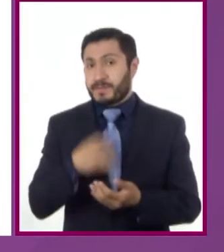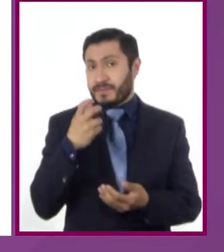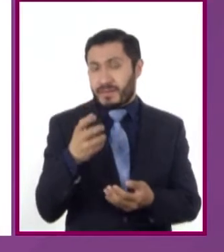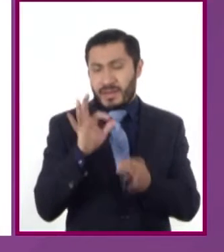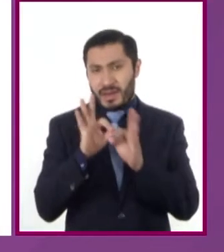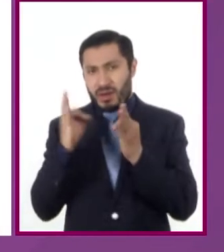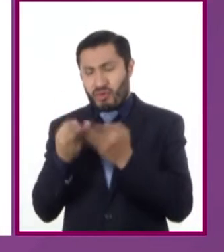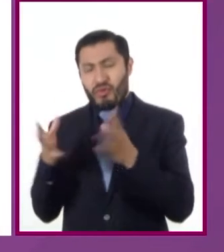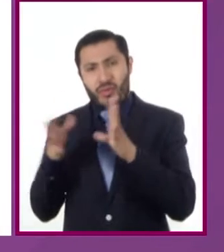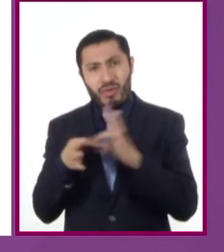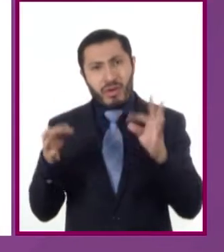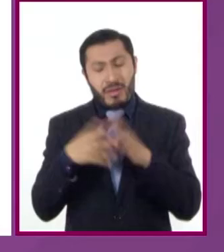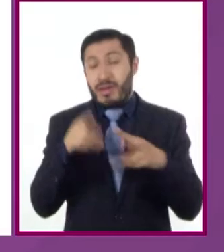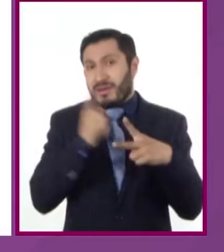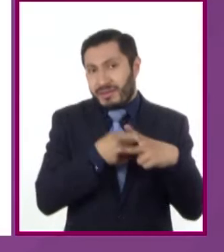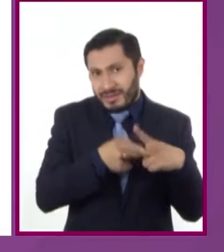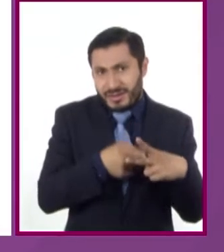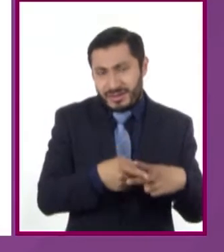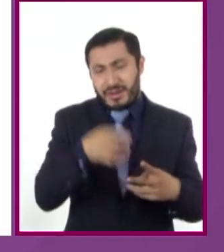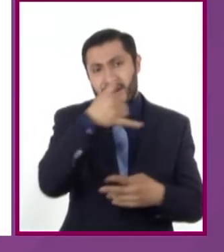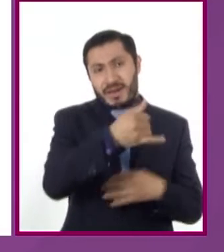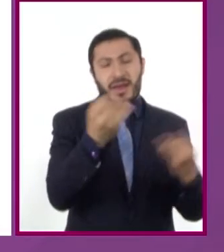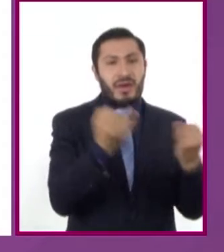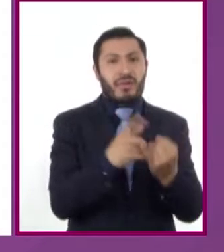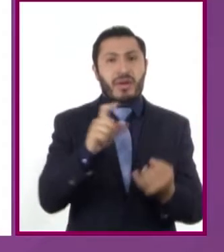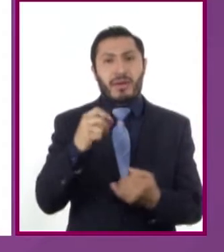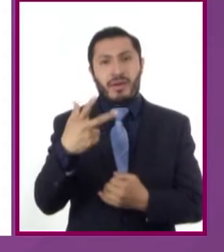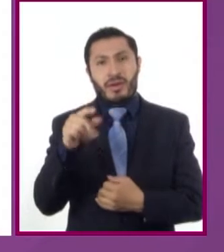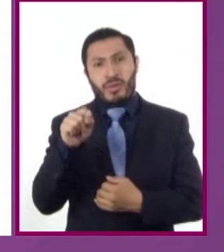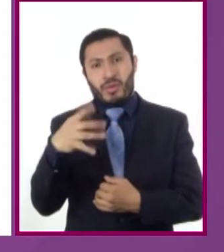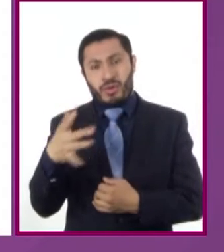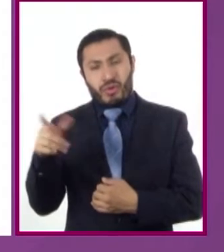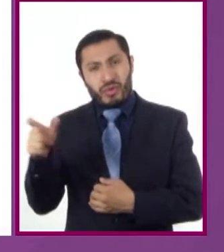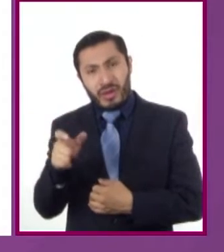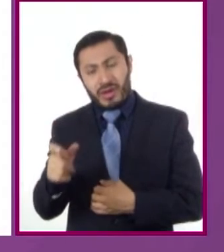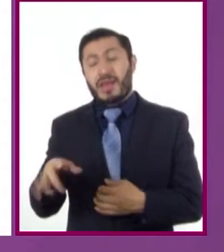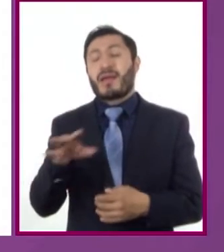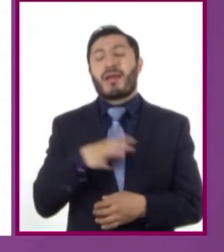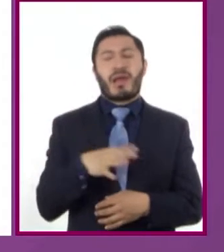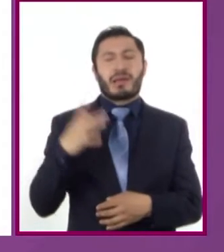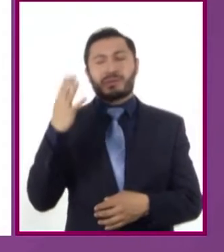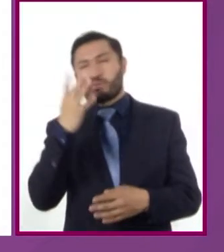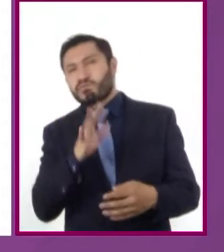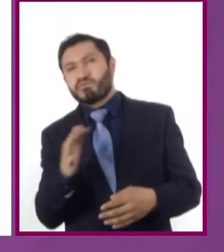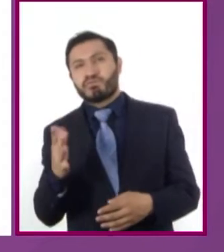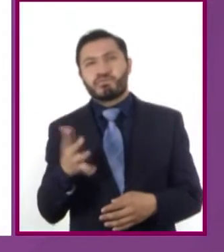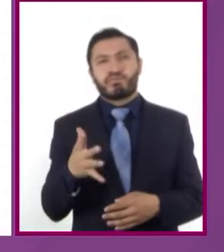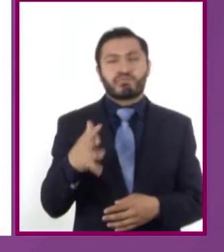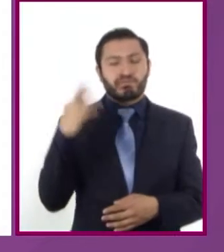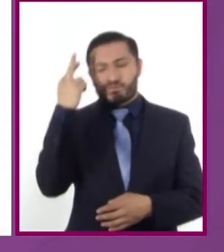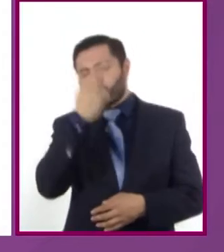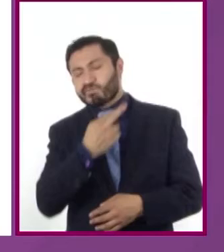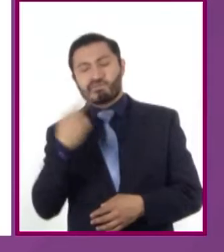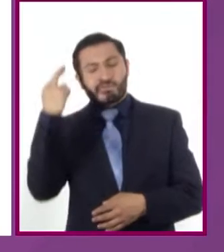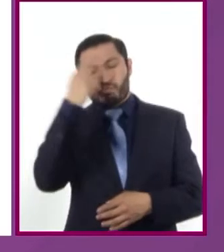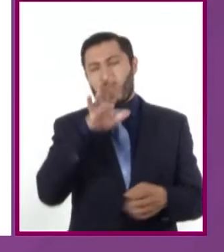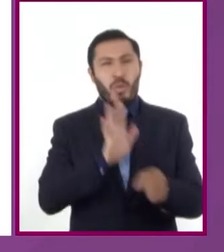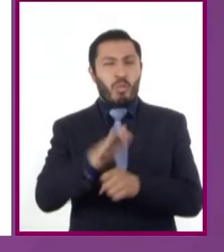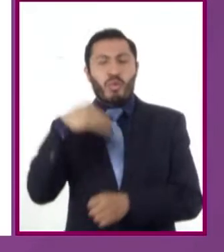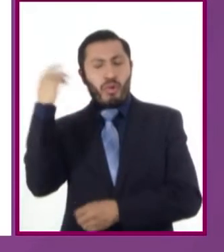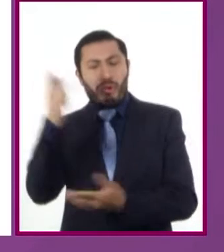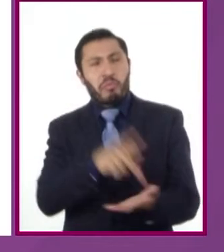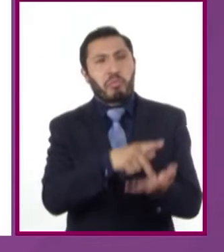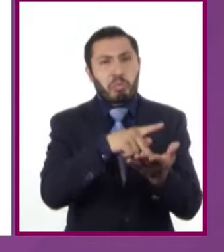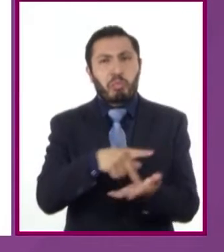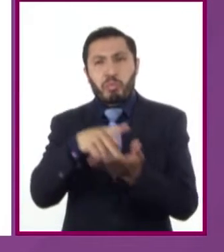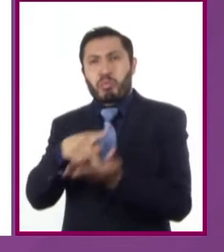de esta expresión algebraica y igual a 28.5x, podemos calcular el costo de cualquier cantidad de